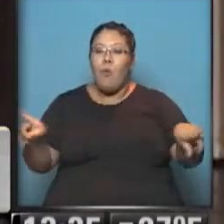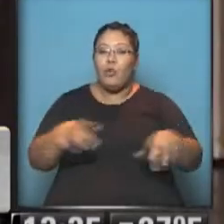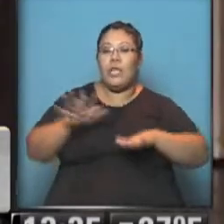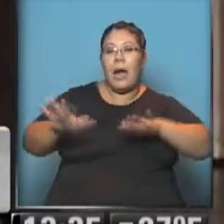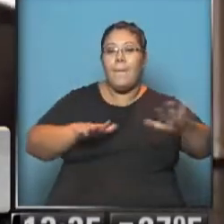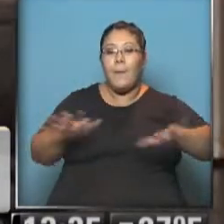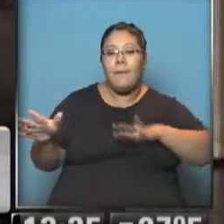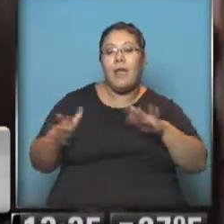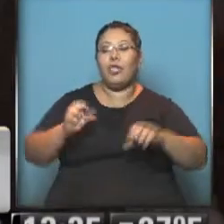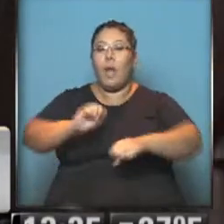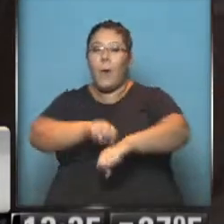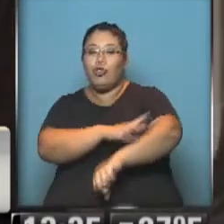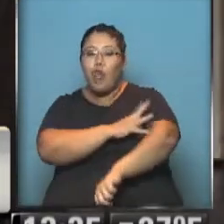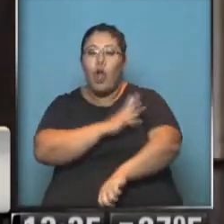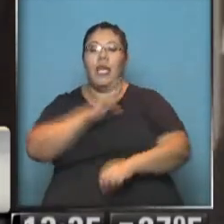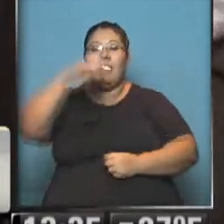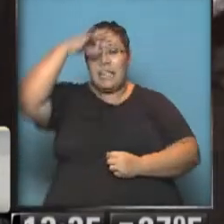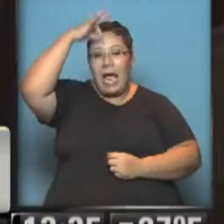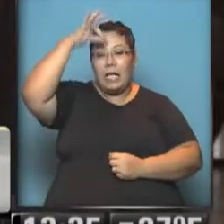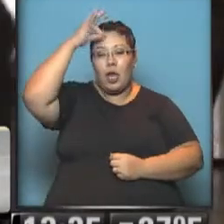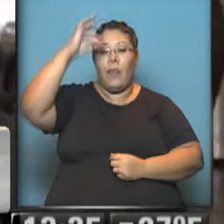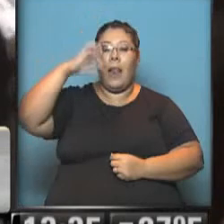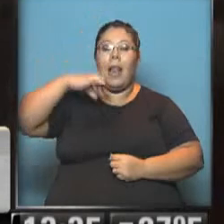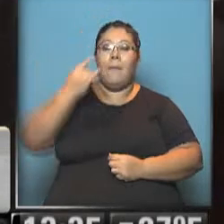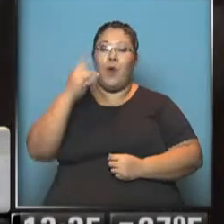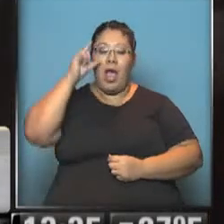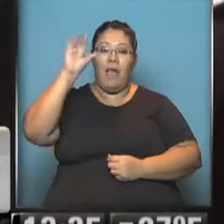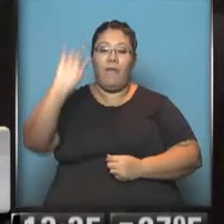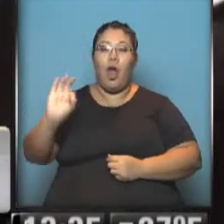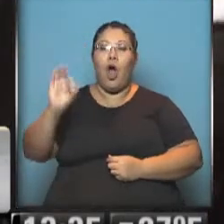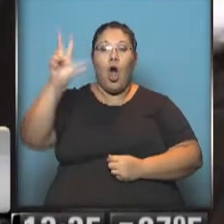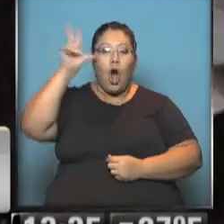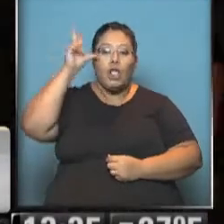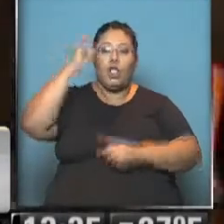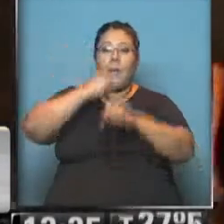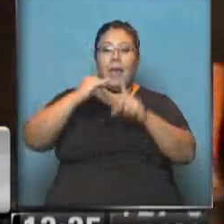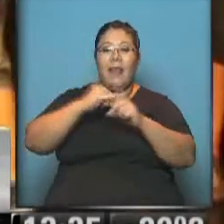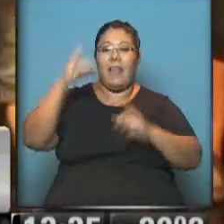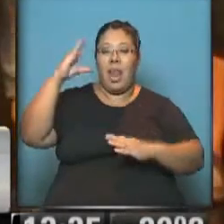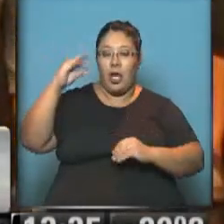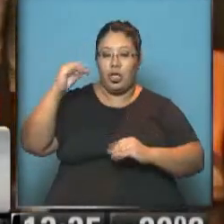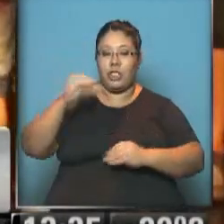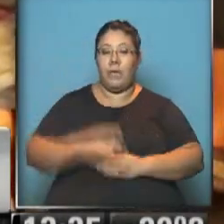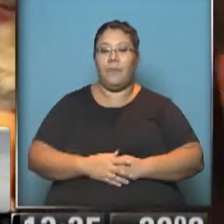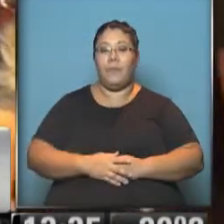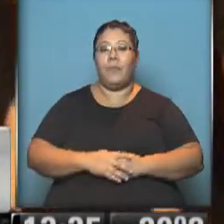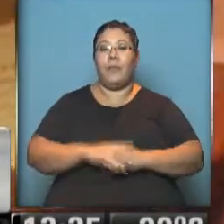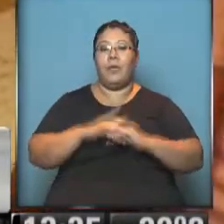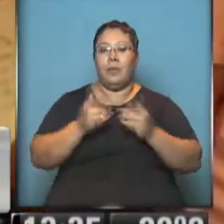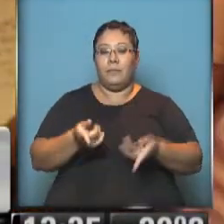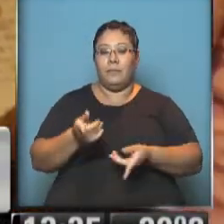mucho de emociones teatro del pueblo entonces ocho y media de la noche otro imperdible de teatro para este lunes la bestia rubia comienzo en